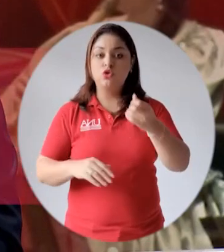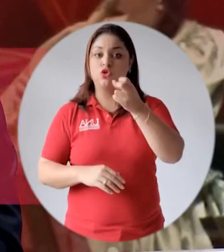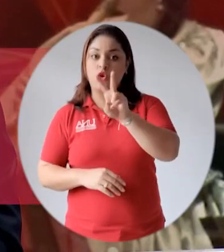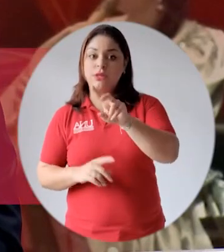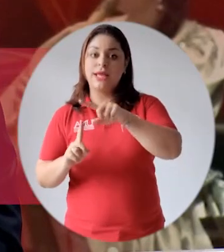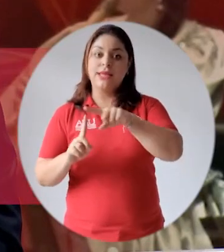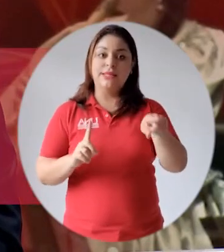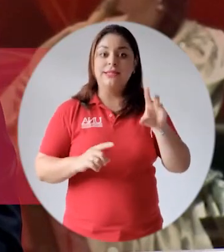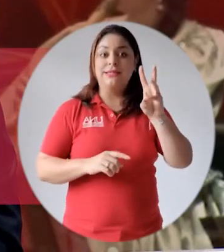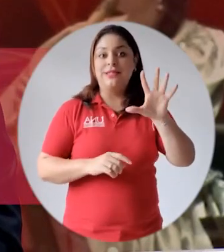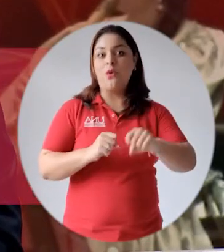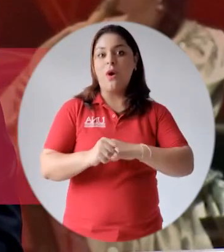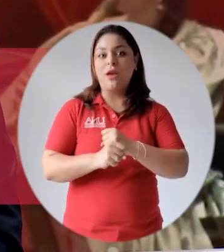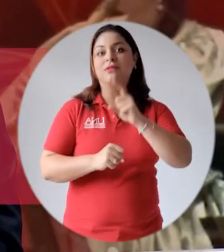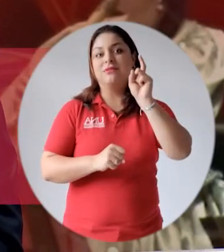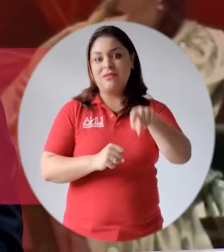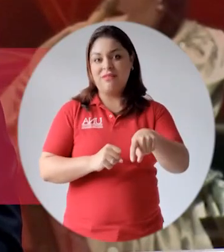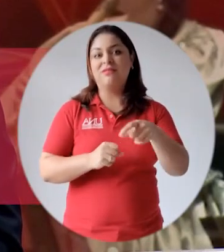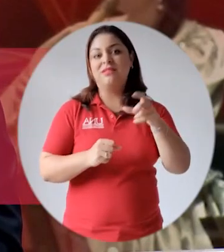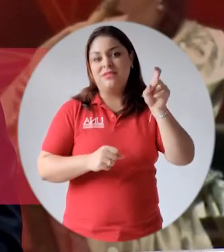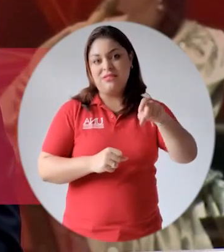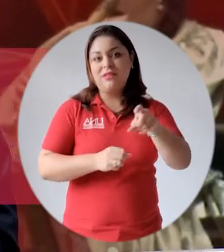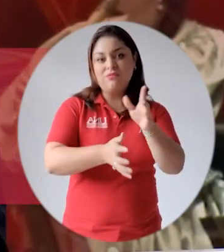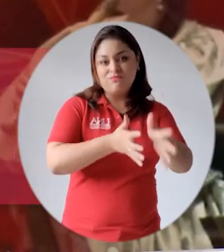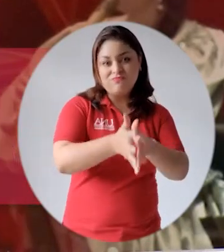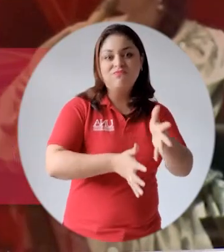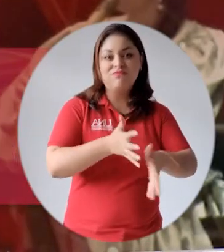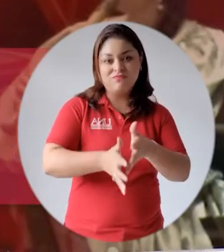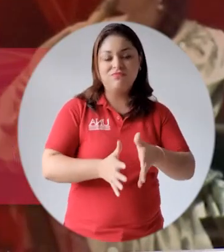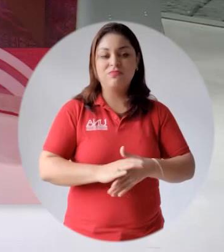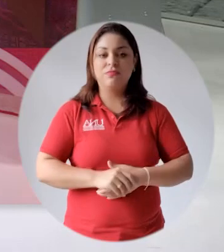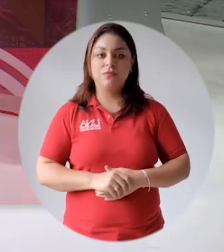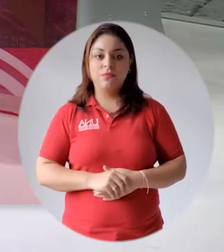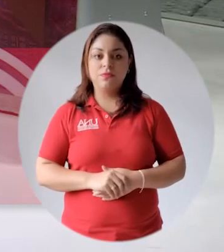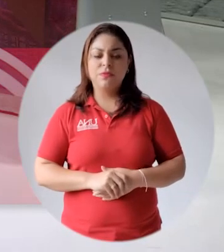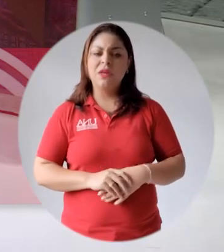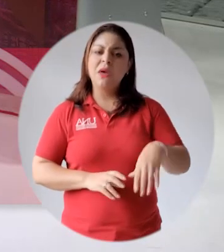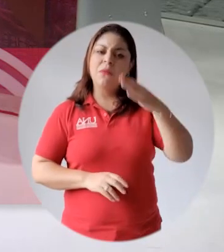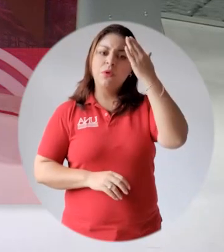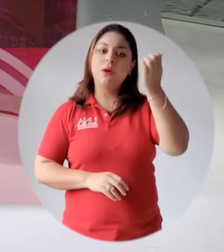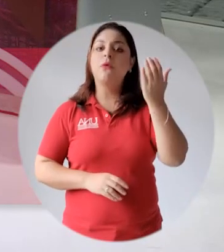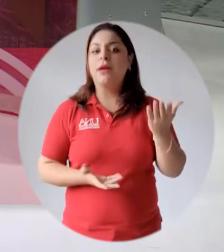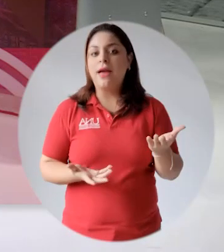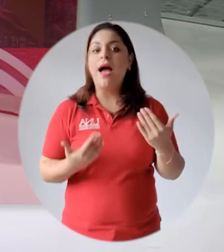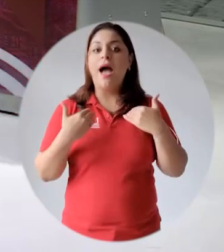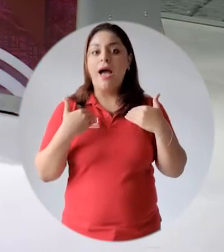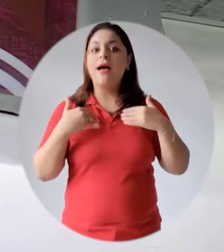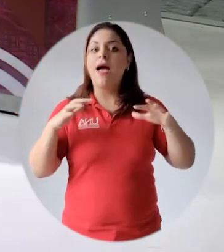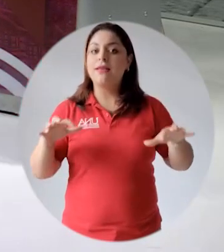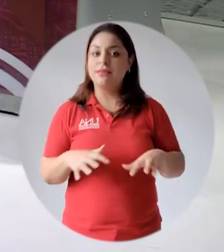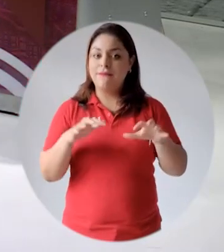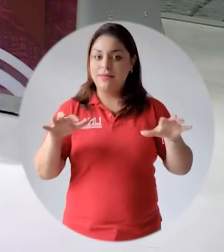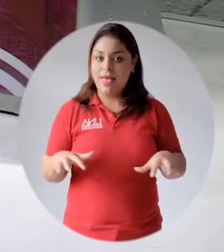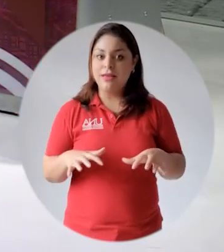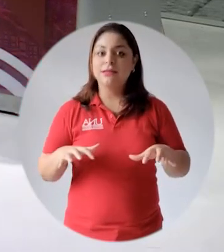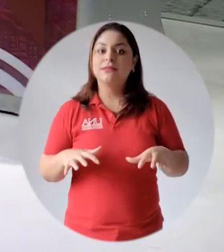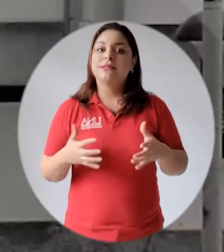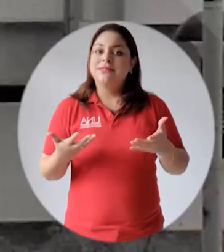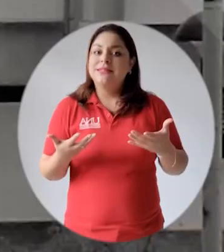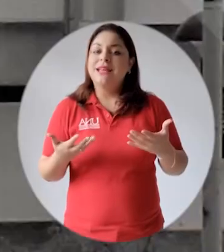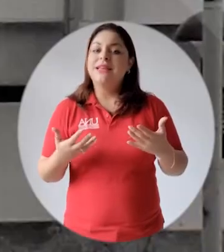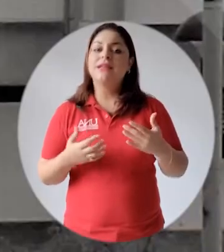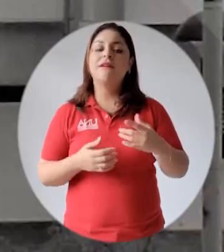que es conceptual, se miden esas 117 actividades. Y ustedes también hacen un apartado muy particular sobre el tema del cuidado.